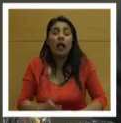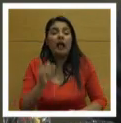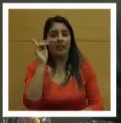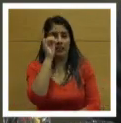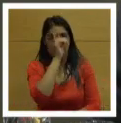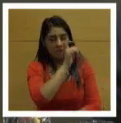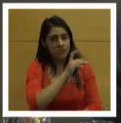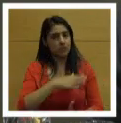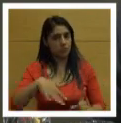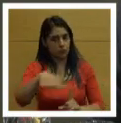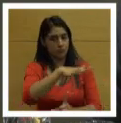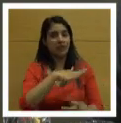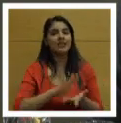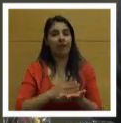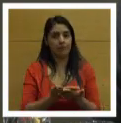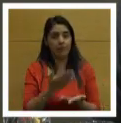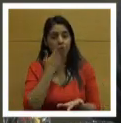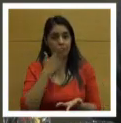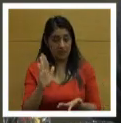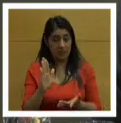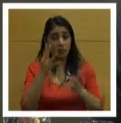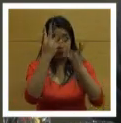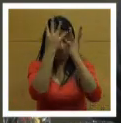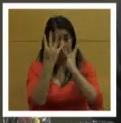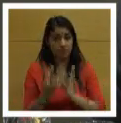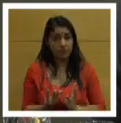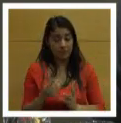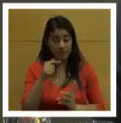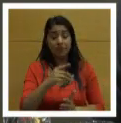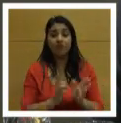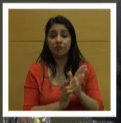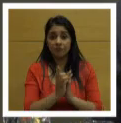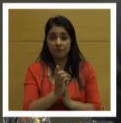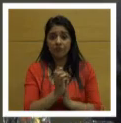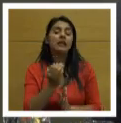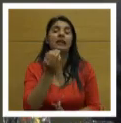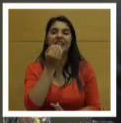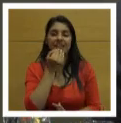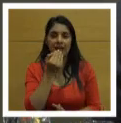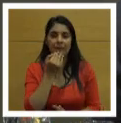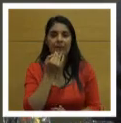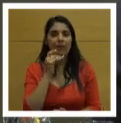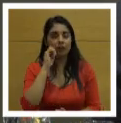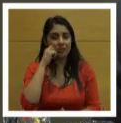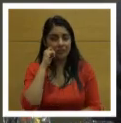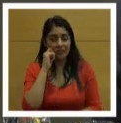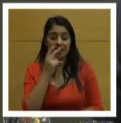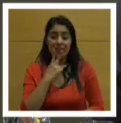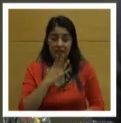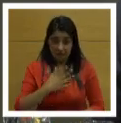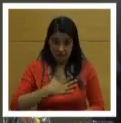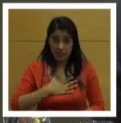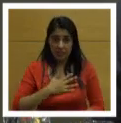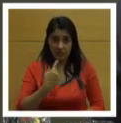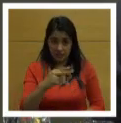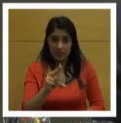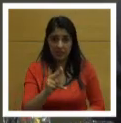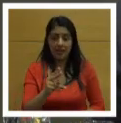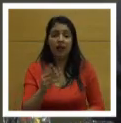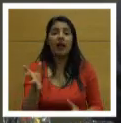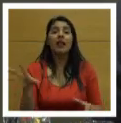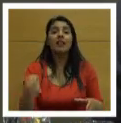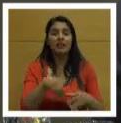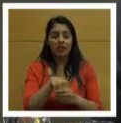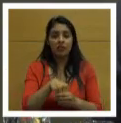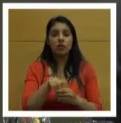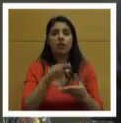difíciles circunstancias de salud y de privación de libertad que ésta se desarrolló, como por otro lado la especial significación vital para ella del mismo, dentro de la comunidad mapuche